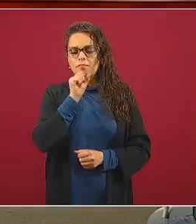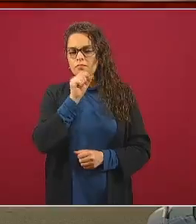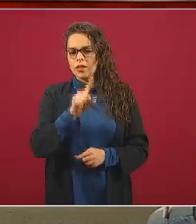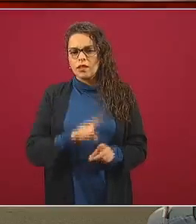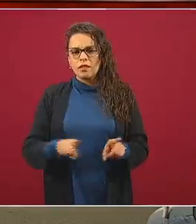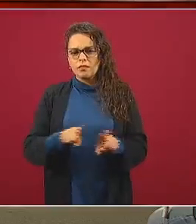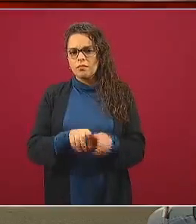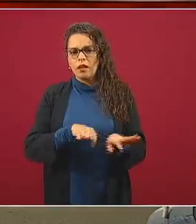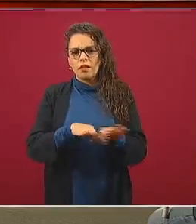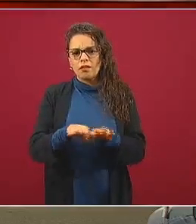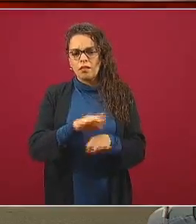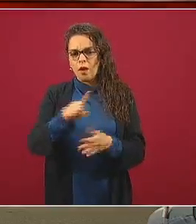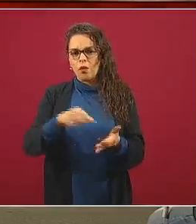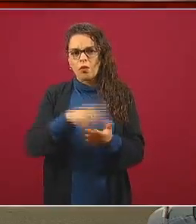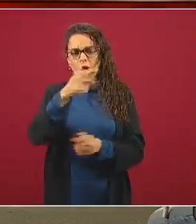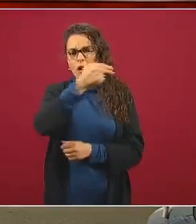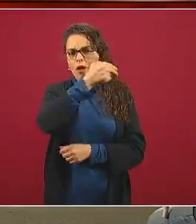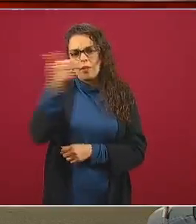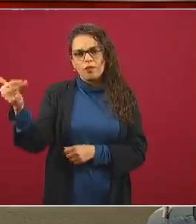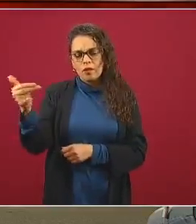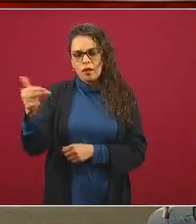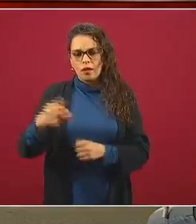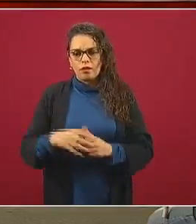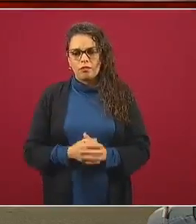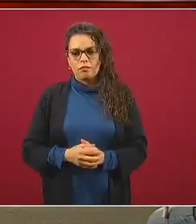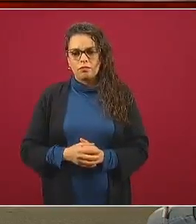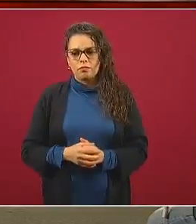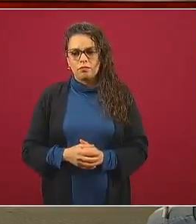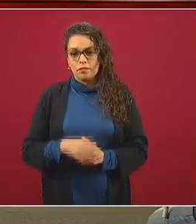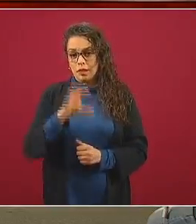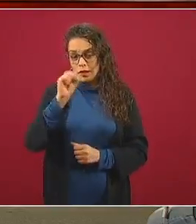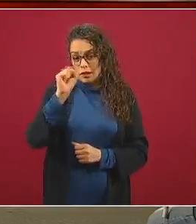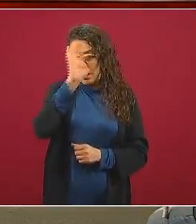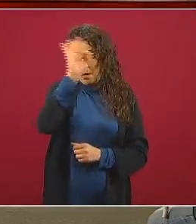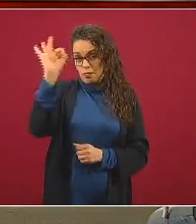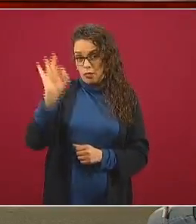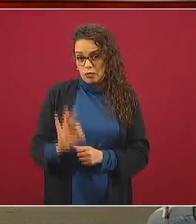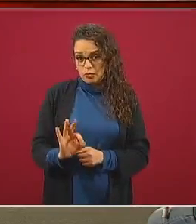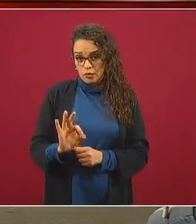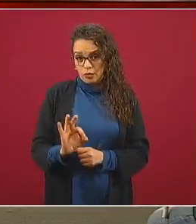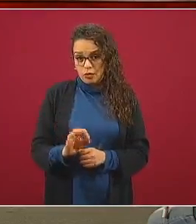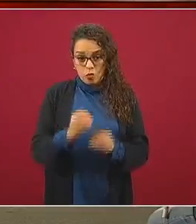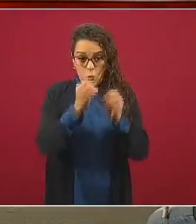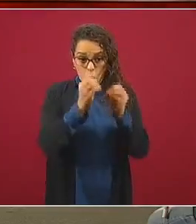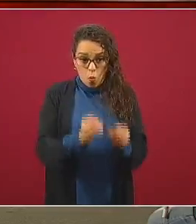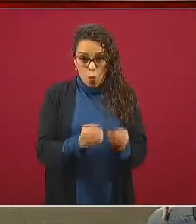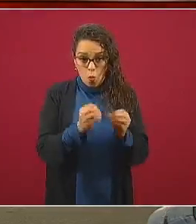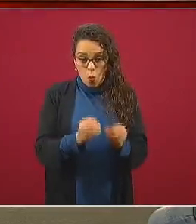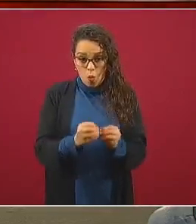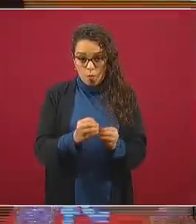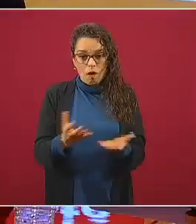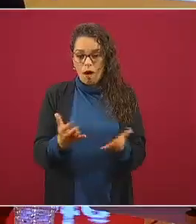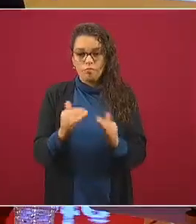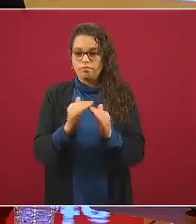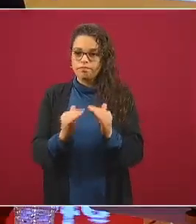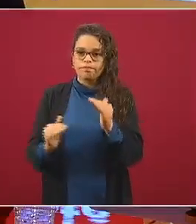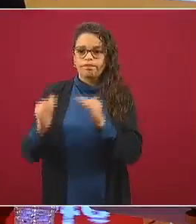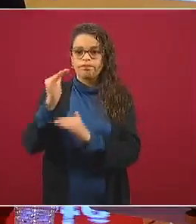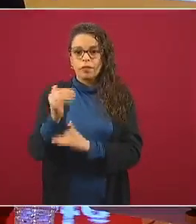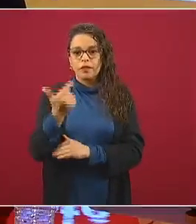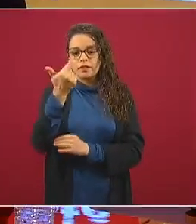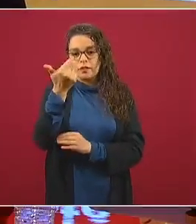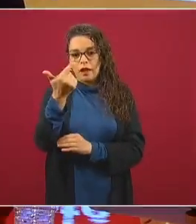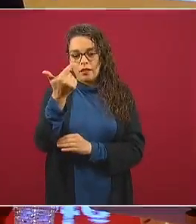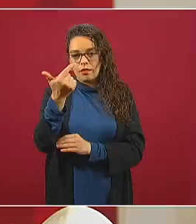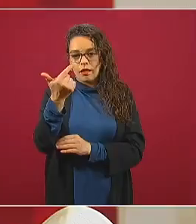los hoteleros. En lugar nada más de tener un 60% de ocupación, suben 7 puntos con el mismo personal